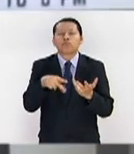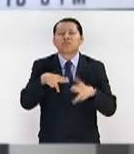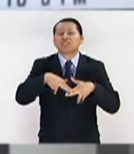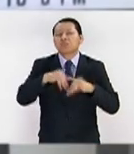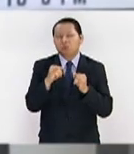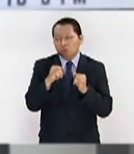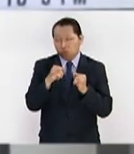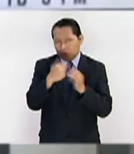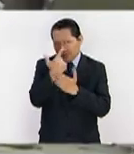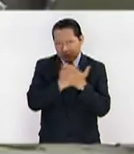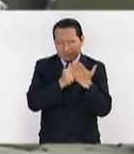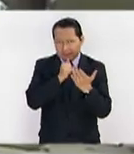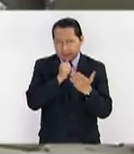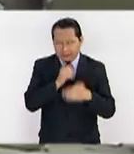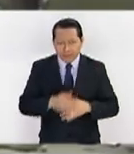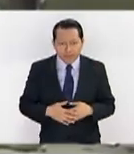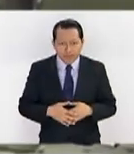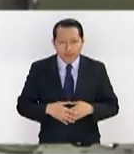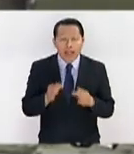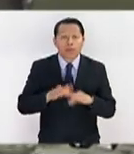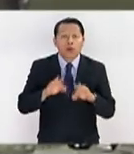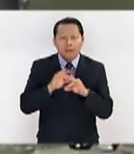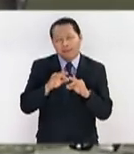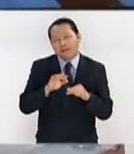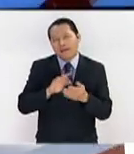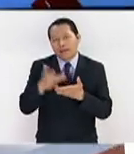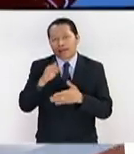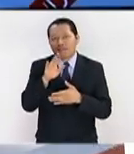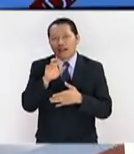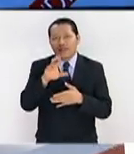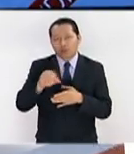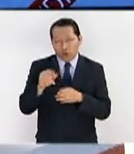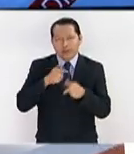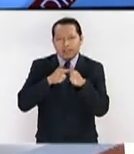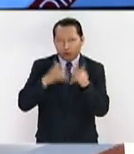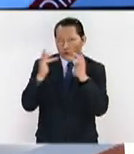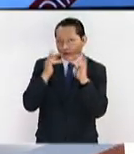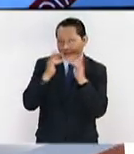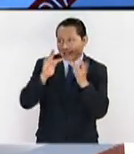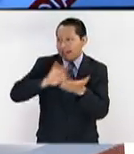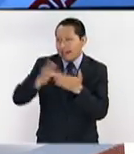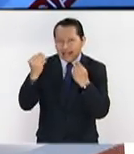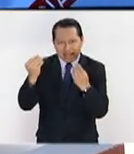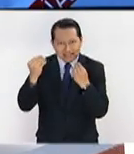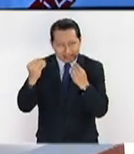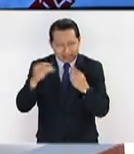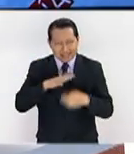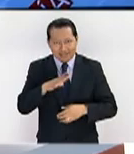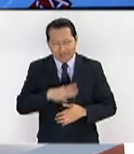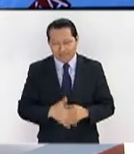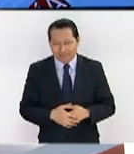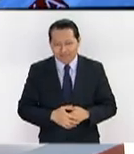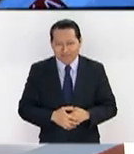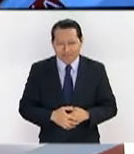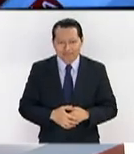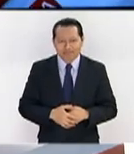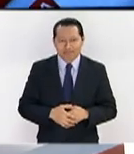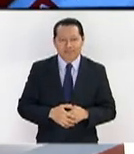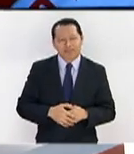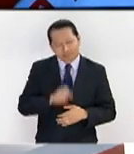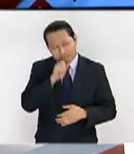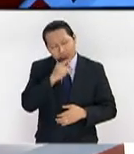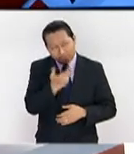conocer todavía. Claro, bueno, pues muy importante esta aclaración, Francisco, mantendremos la comunicación, muchas gracias, gracias por estar con nosotros.